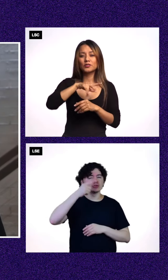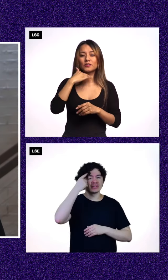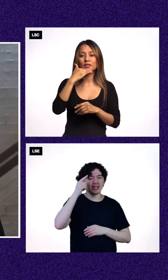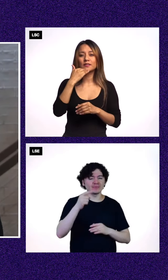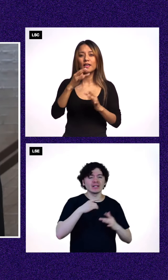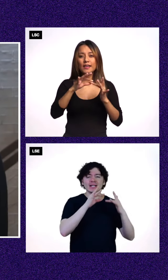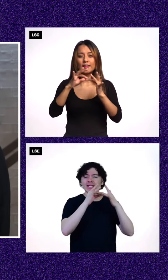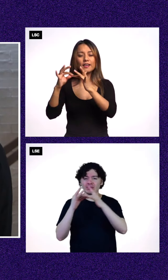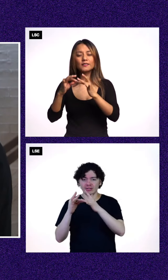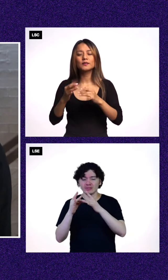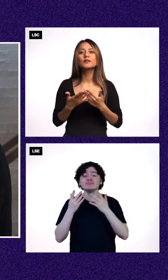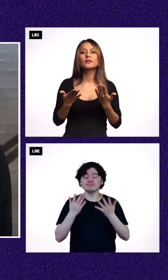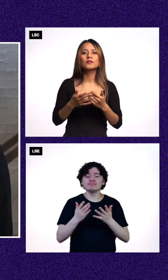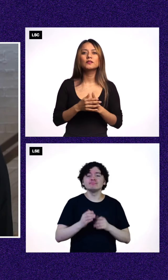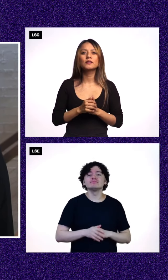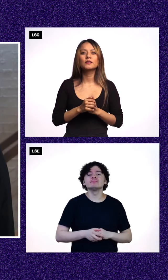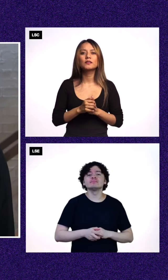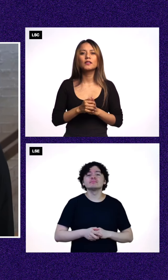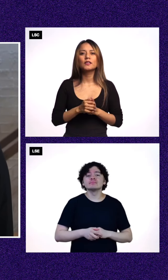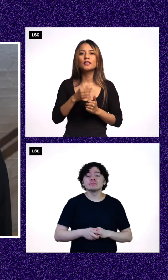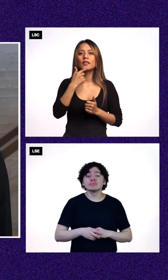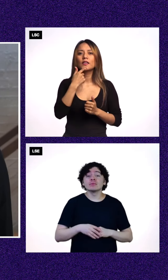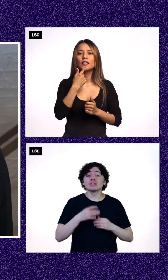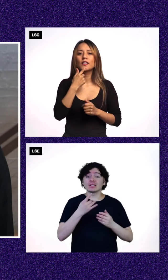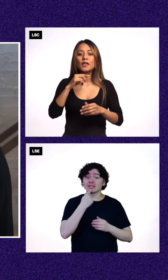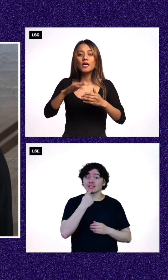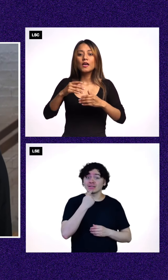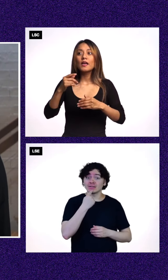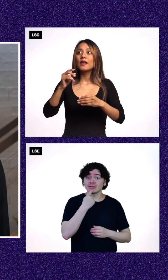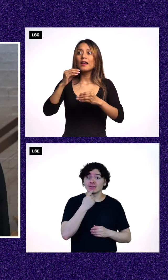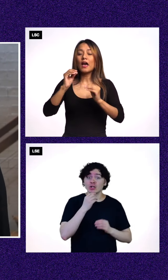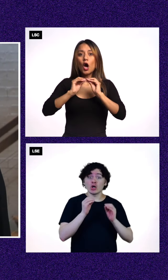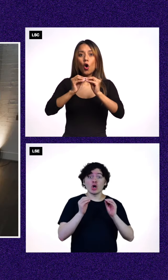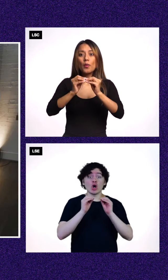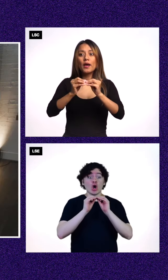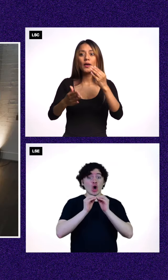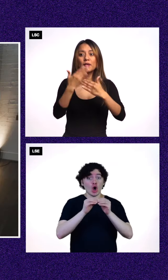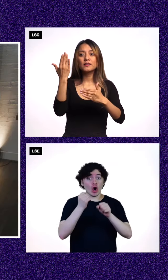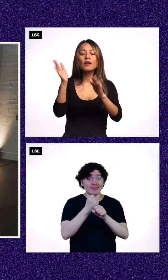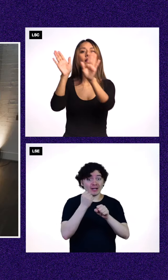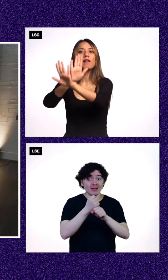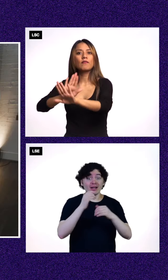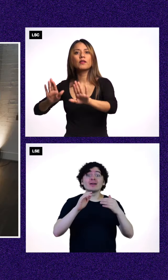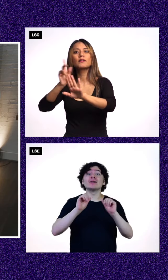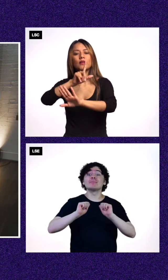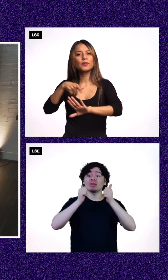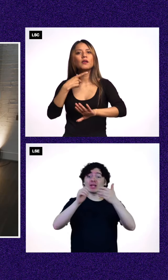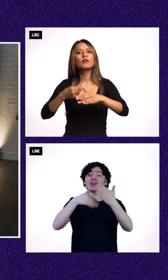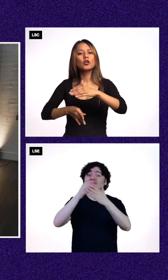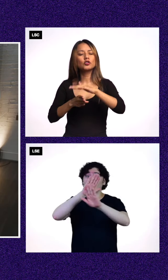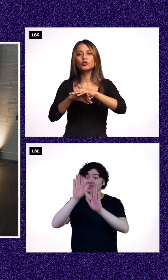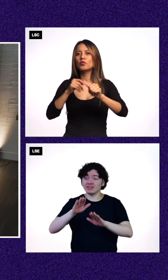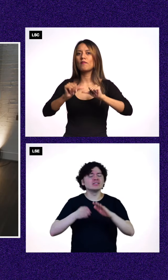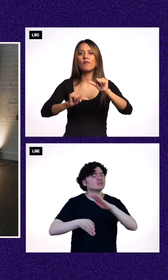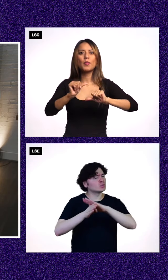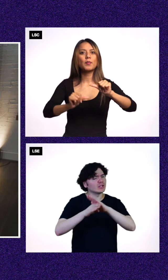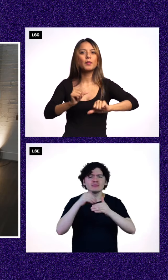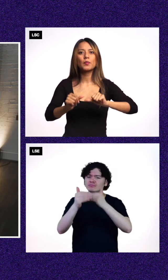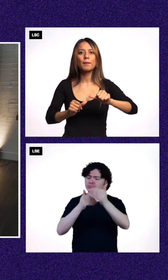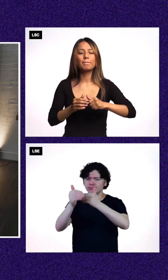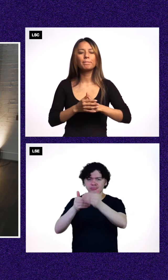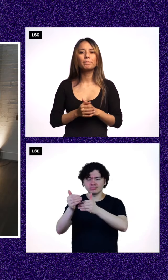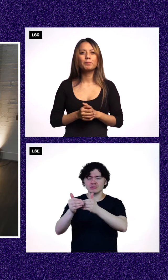la perfeccionará hasta el día de Jesucristo. Efesios 3, 20. Al que puede hacer muchísimo más de todo lo que podamos